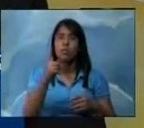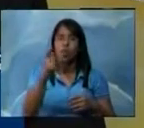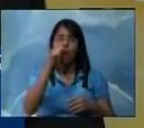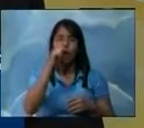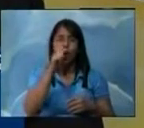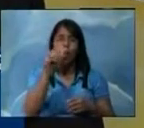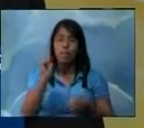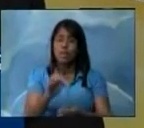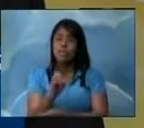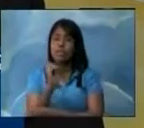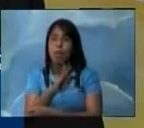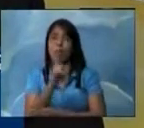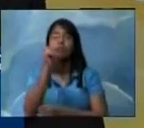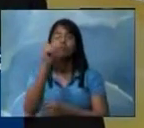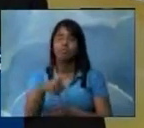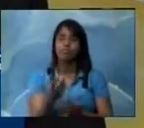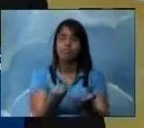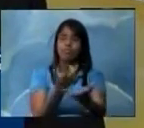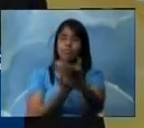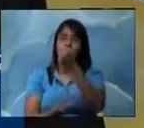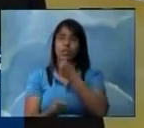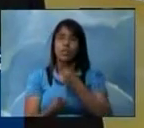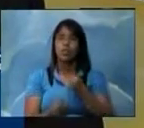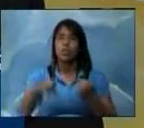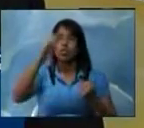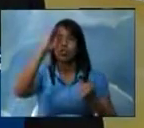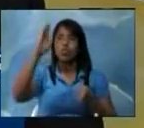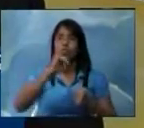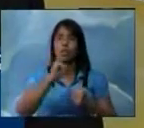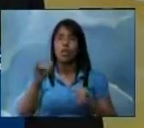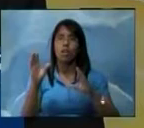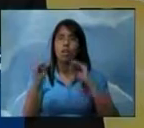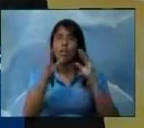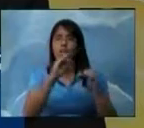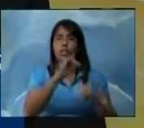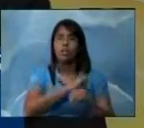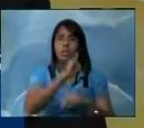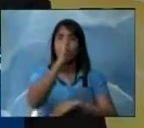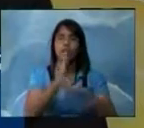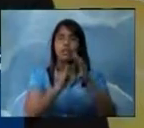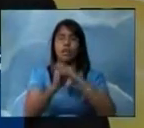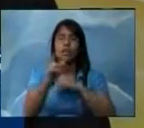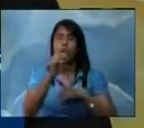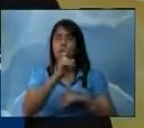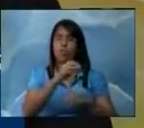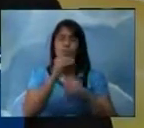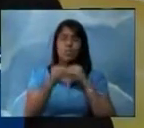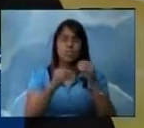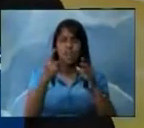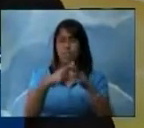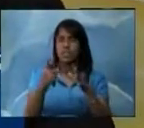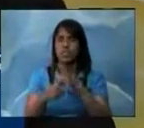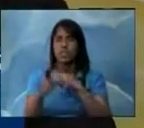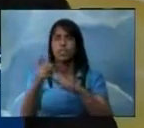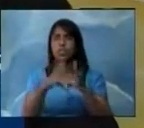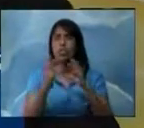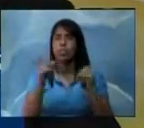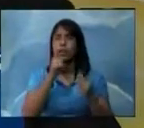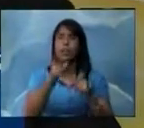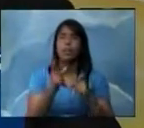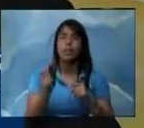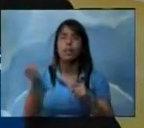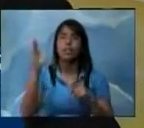hombre siembra, eso también cosecha. Dios les había hablado a través de Isaías que no hicieran esas cosas, esas maldades,